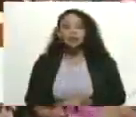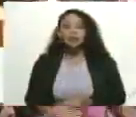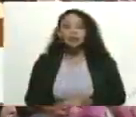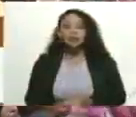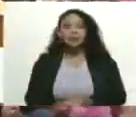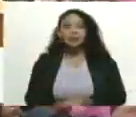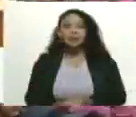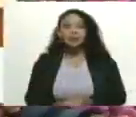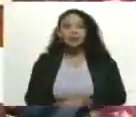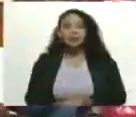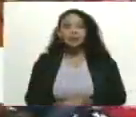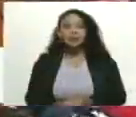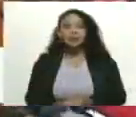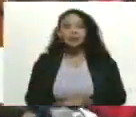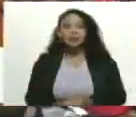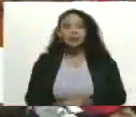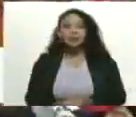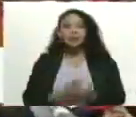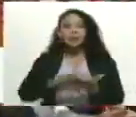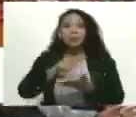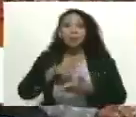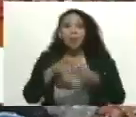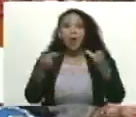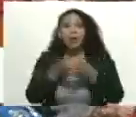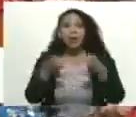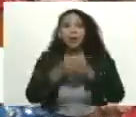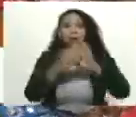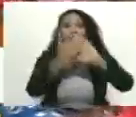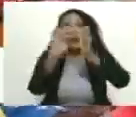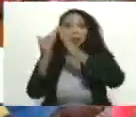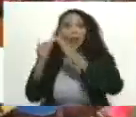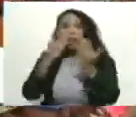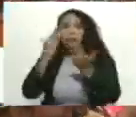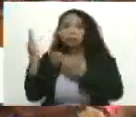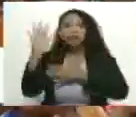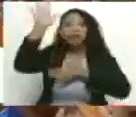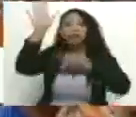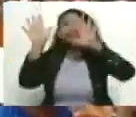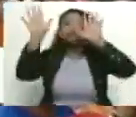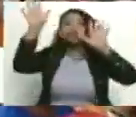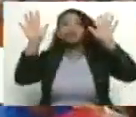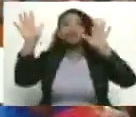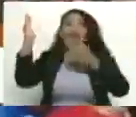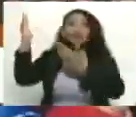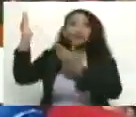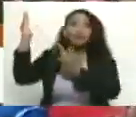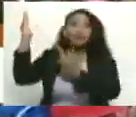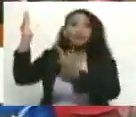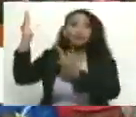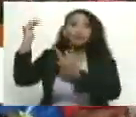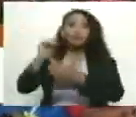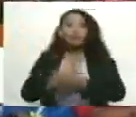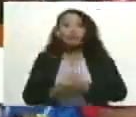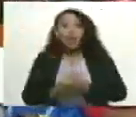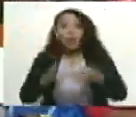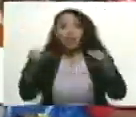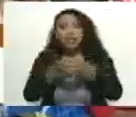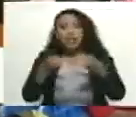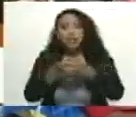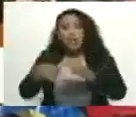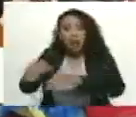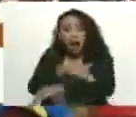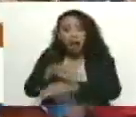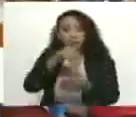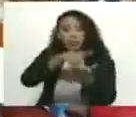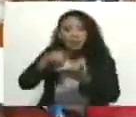Los que forman parte de los equipos de las comunidades. Los que forman parte de los equipos de las